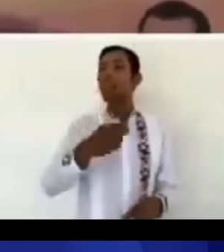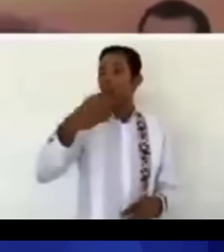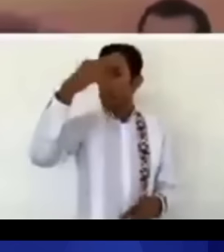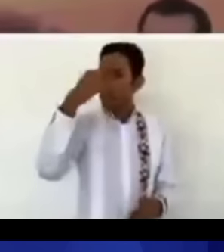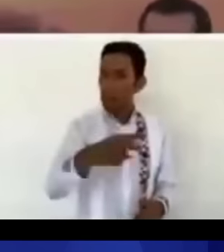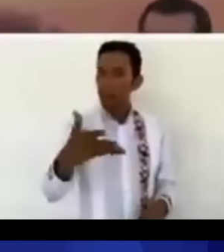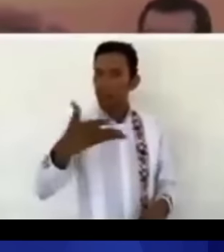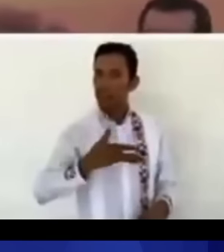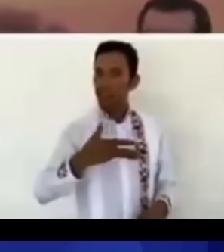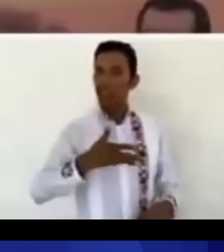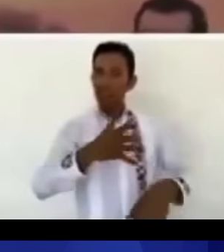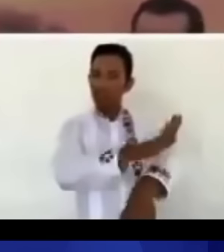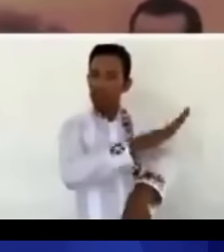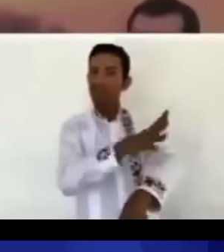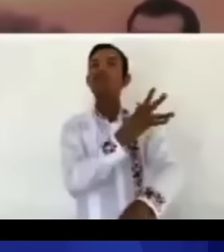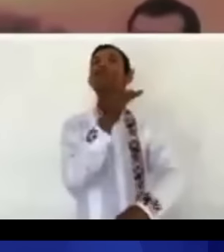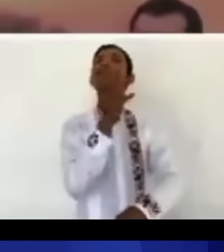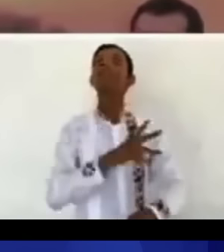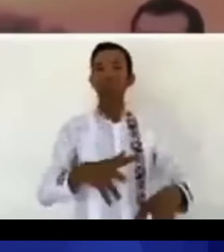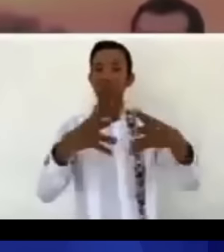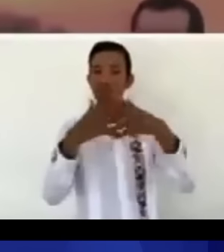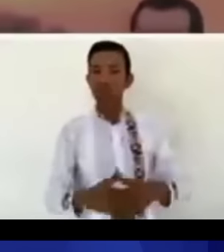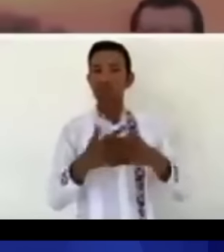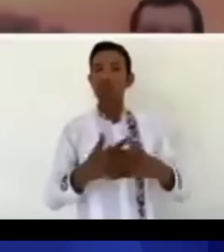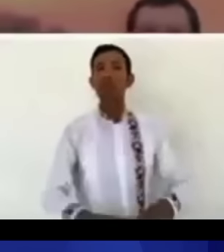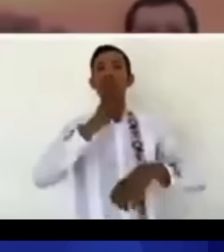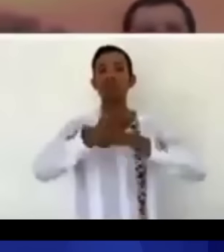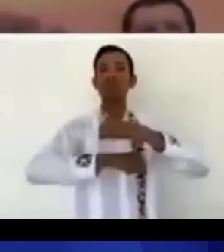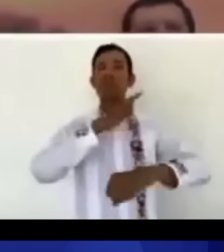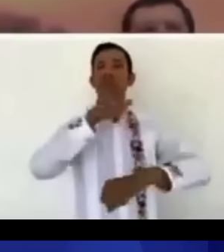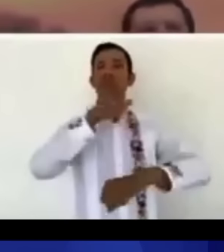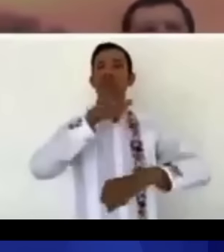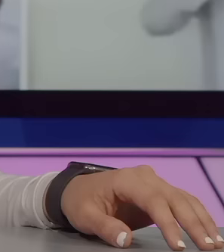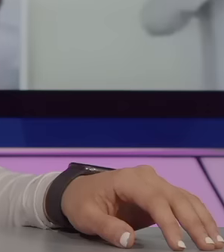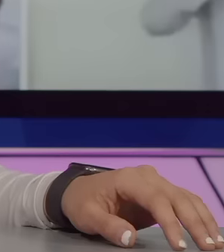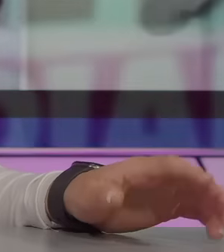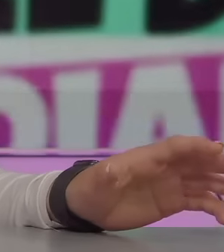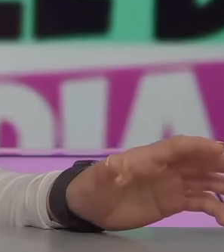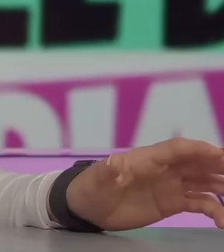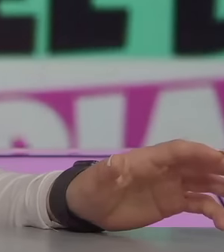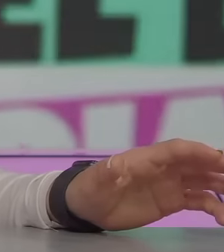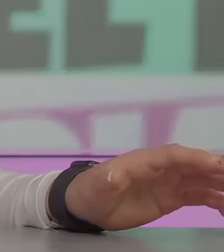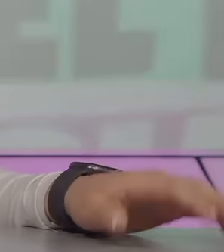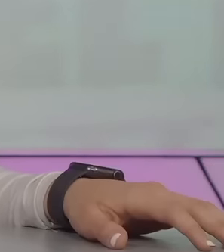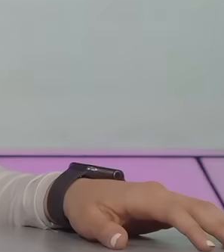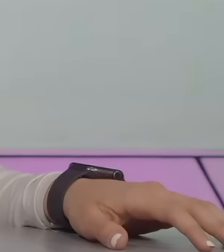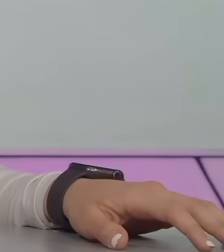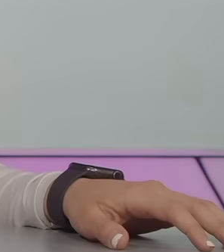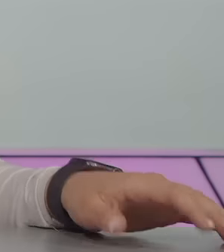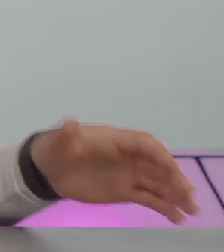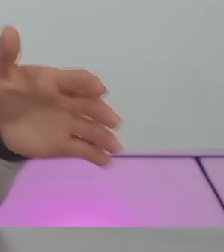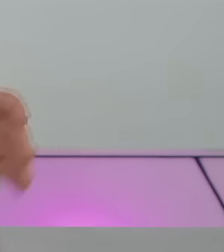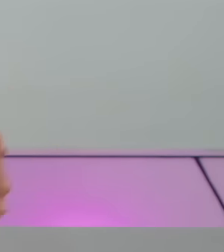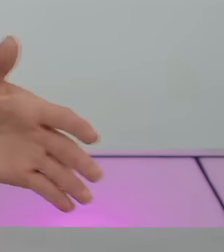electricidad y vamos a seguir apoyando al sureste de México sobre los dichos de sochit Gálvez de